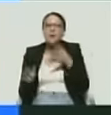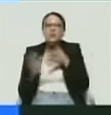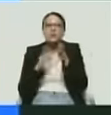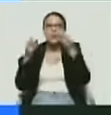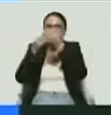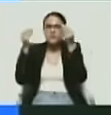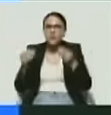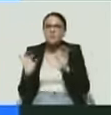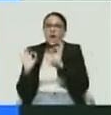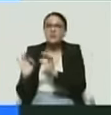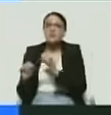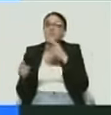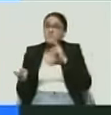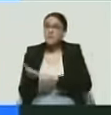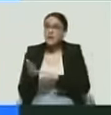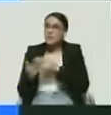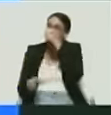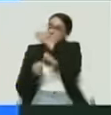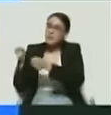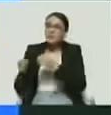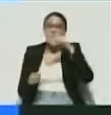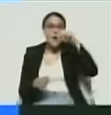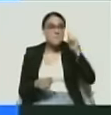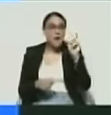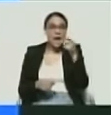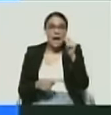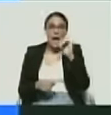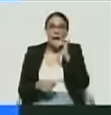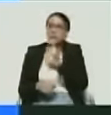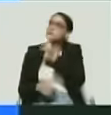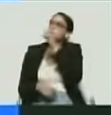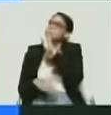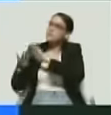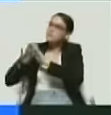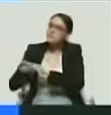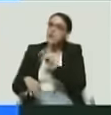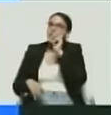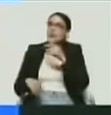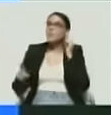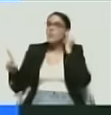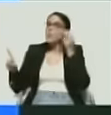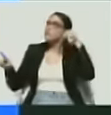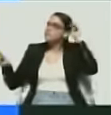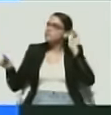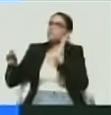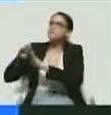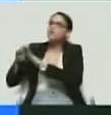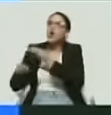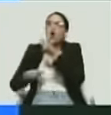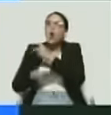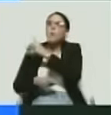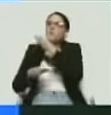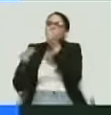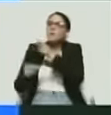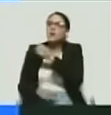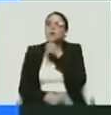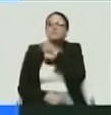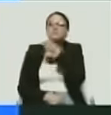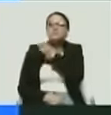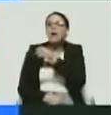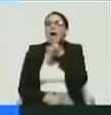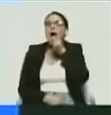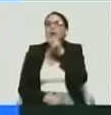Meda? Utilizan los términos legionarios, utilizan los términos de brigada